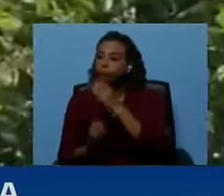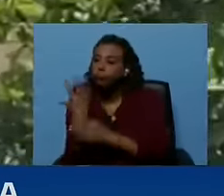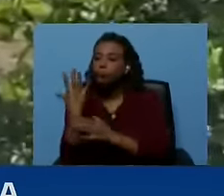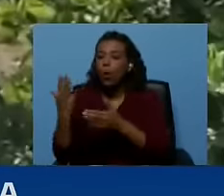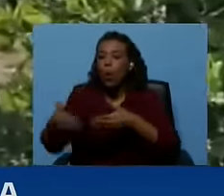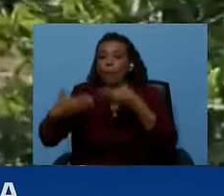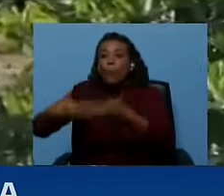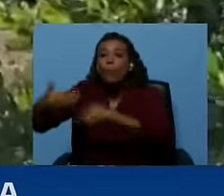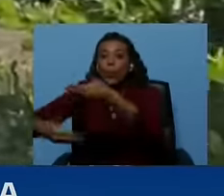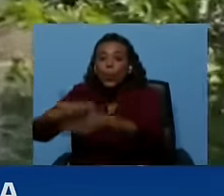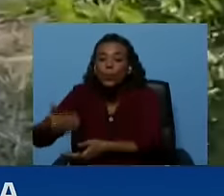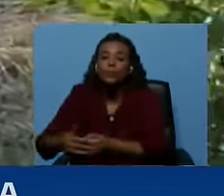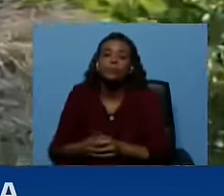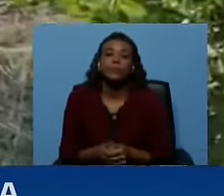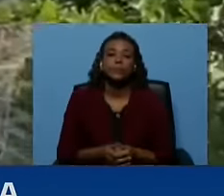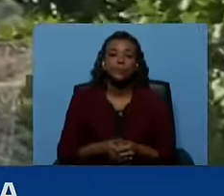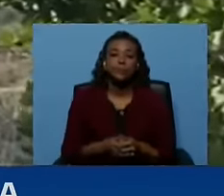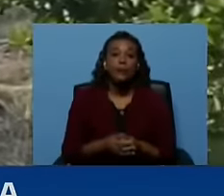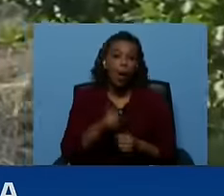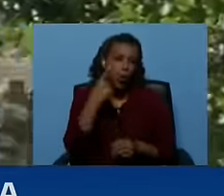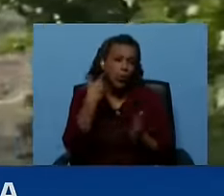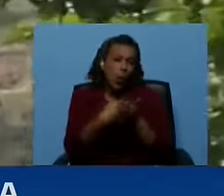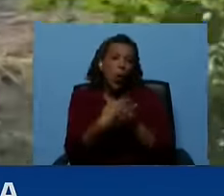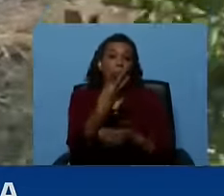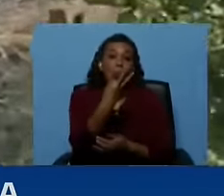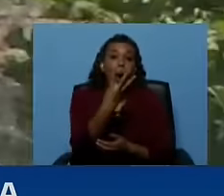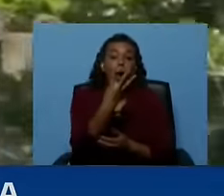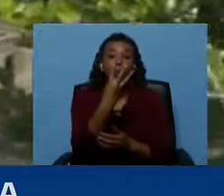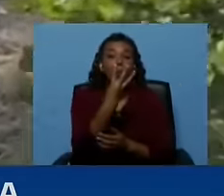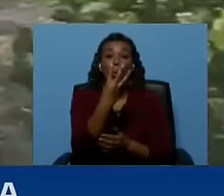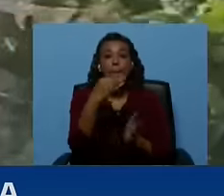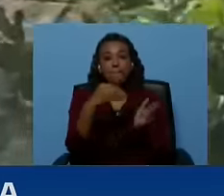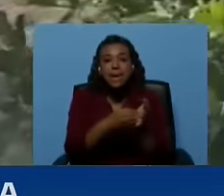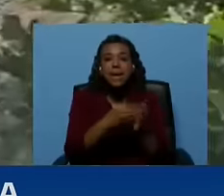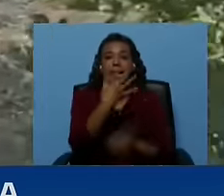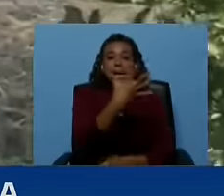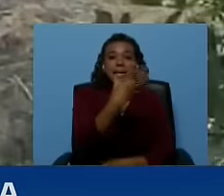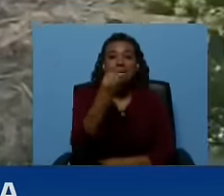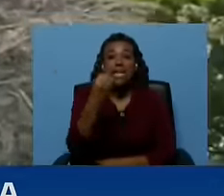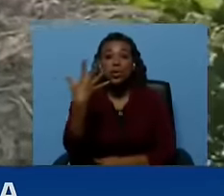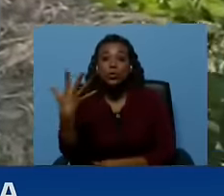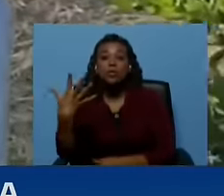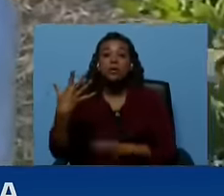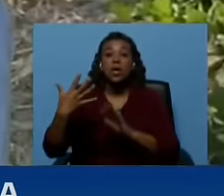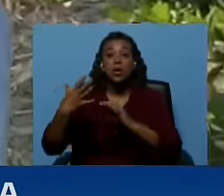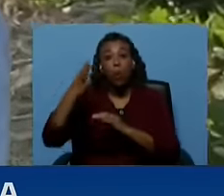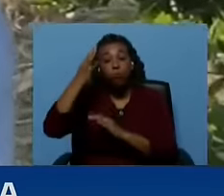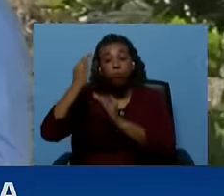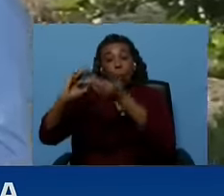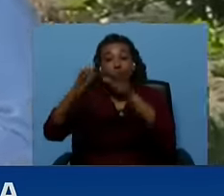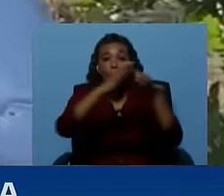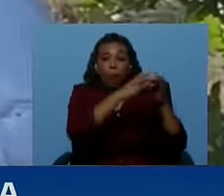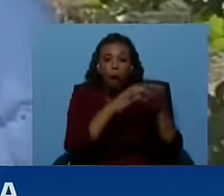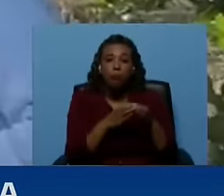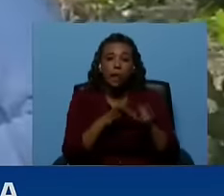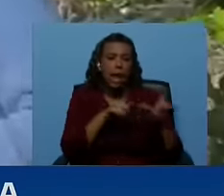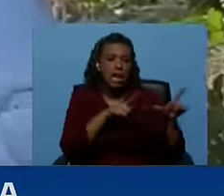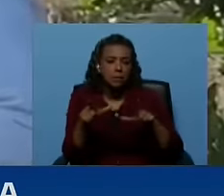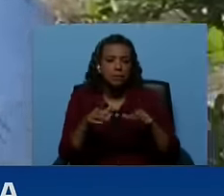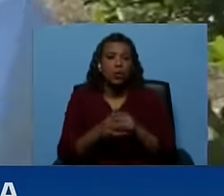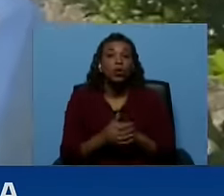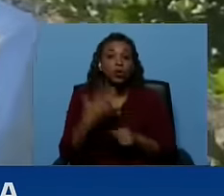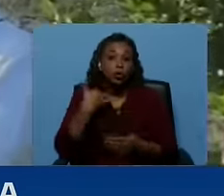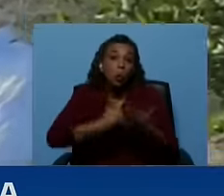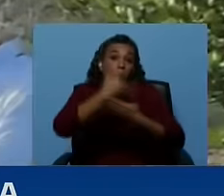comunales en comuna Ahorita tenemos 45 circuitos comunales es correcto